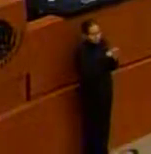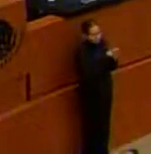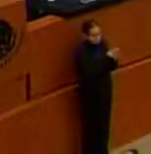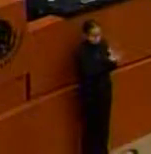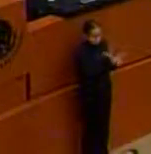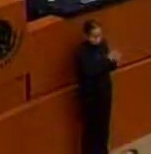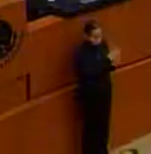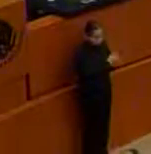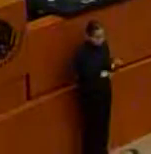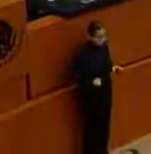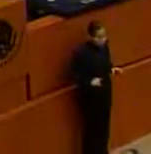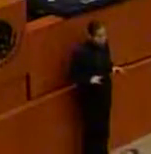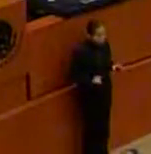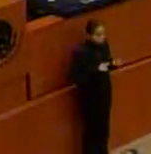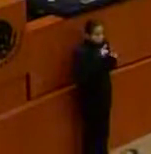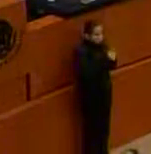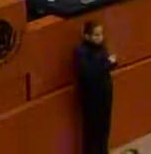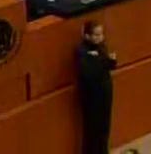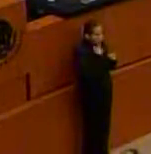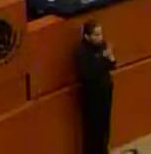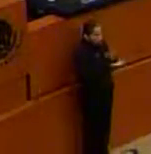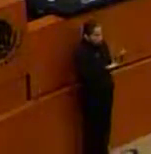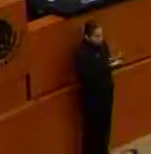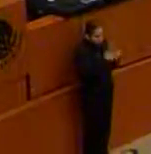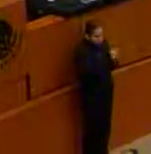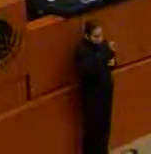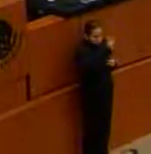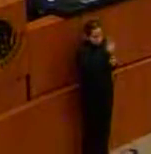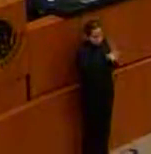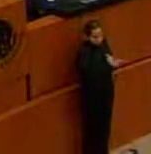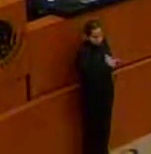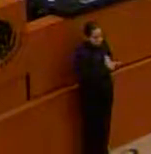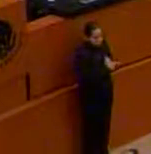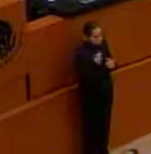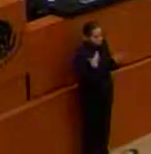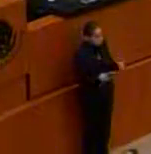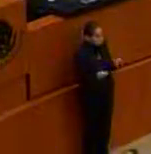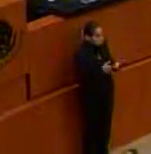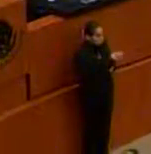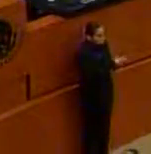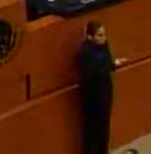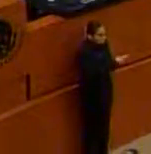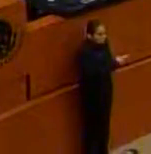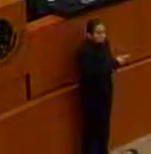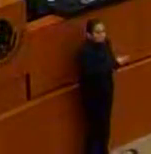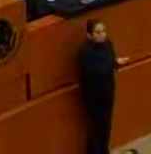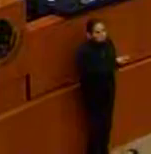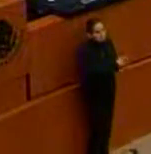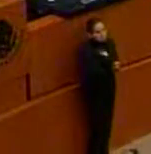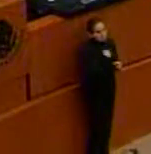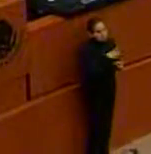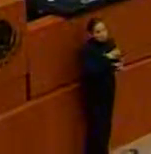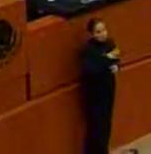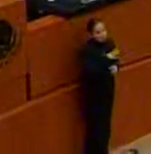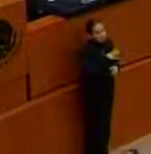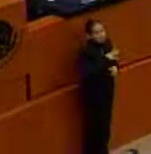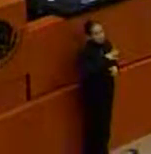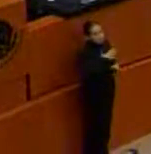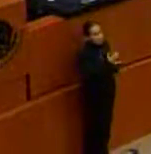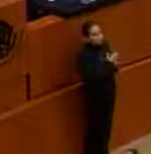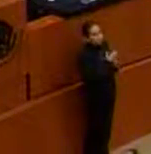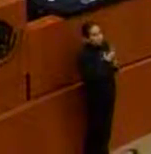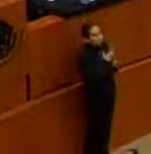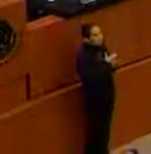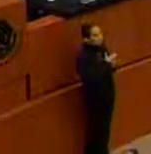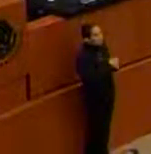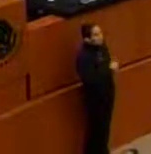dos casos que me parecen muy interesantes, uno en país desarrollado, otro en un país en desarrollo, que están en